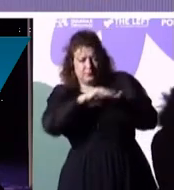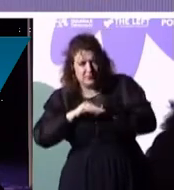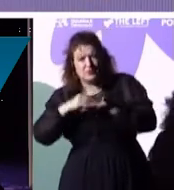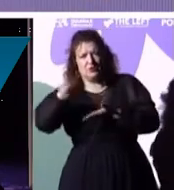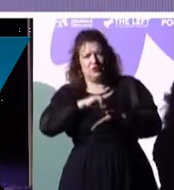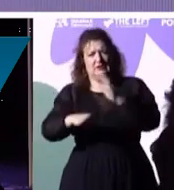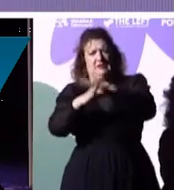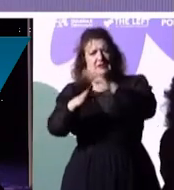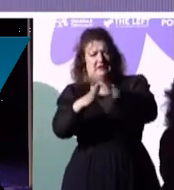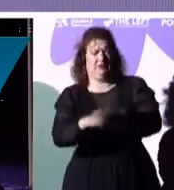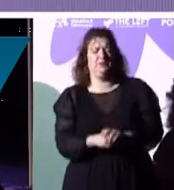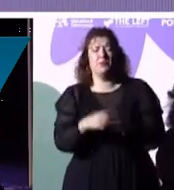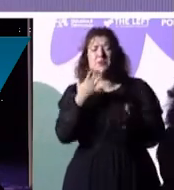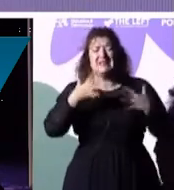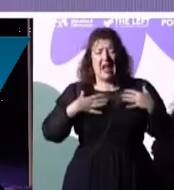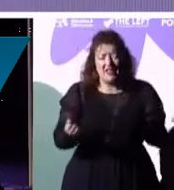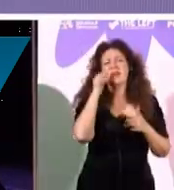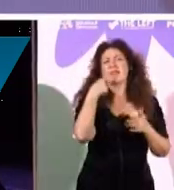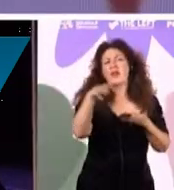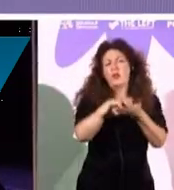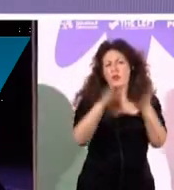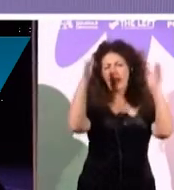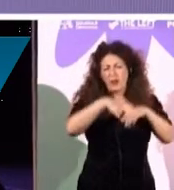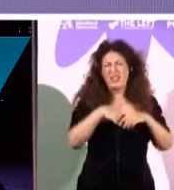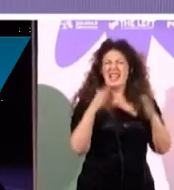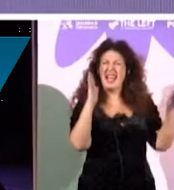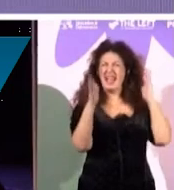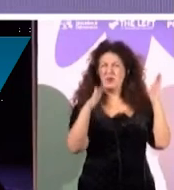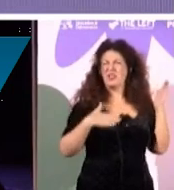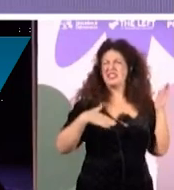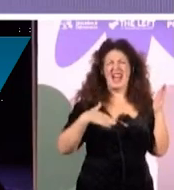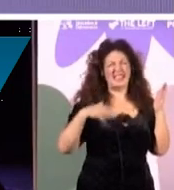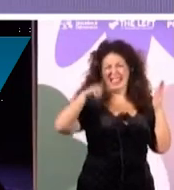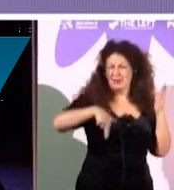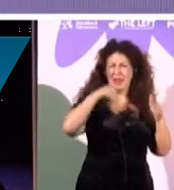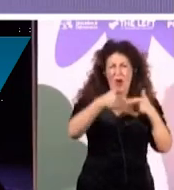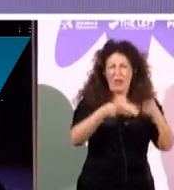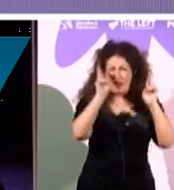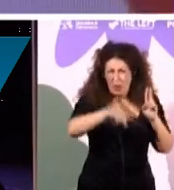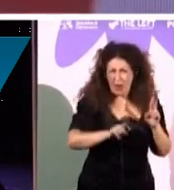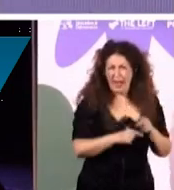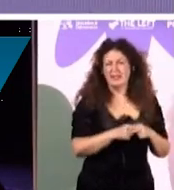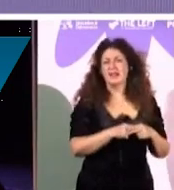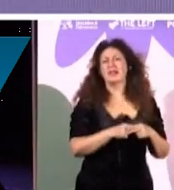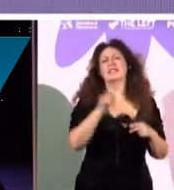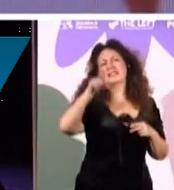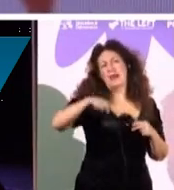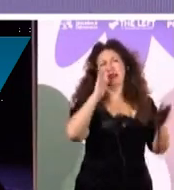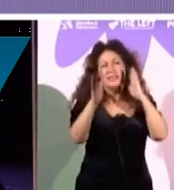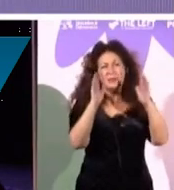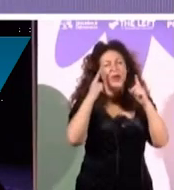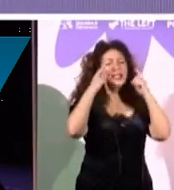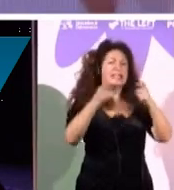del comunismo y creo que no puede ir mucho más más allá porque es que en fin de qué decía el otro día